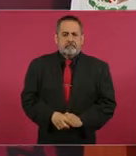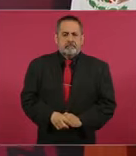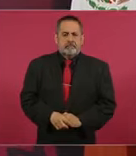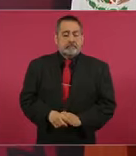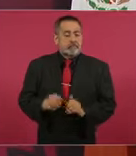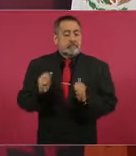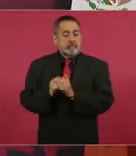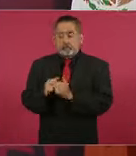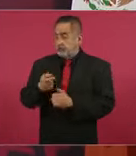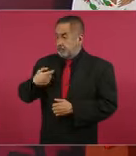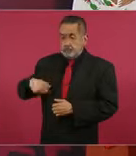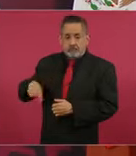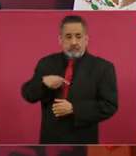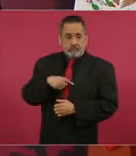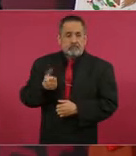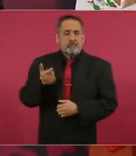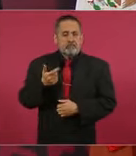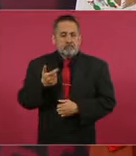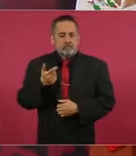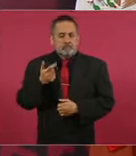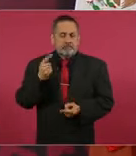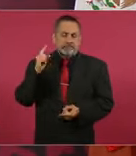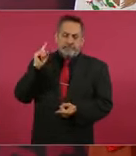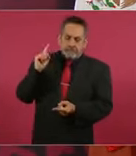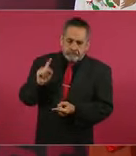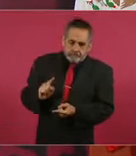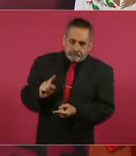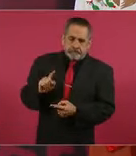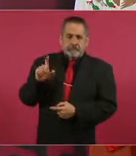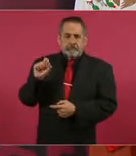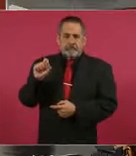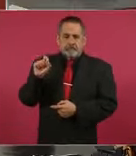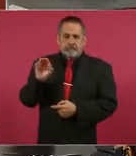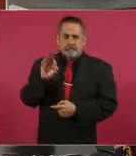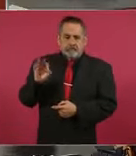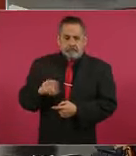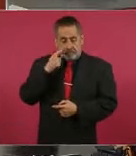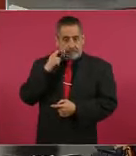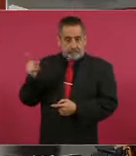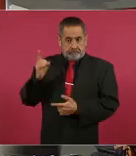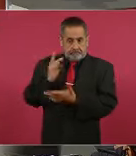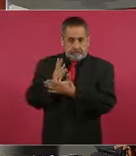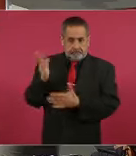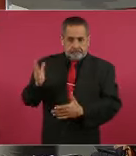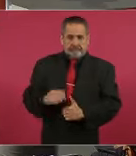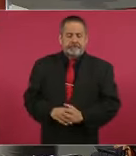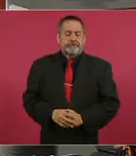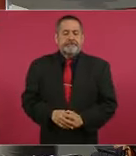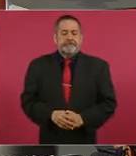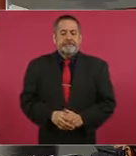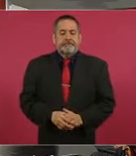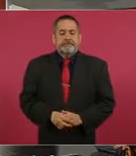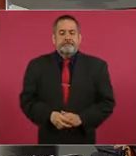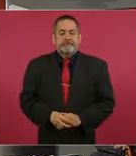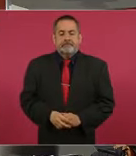Y con nosotros ha habido una disminución del 20%. Ahí está.